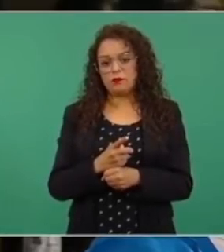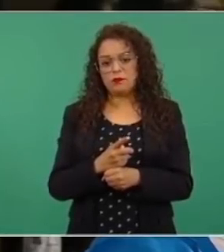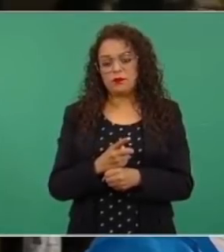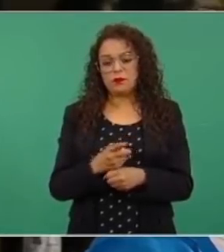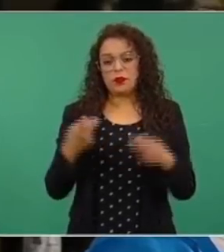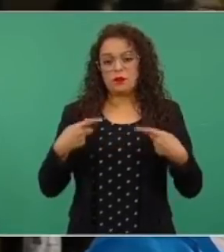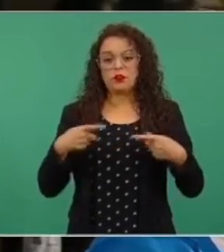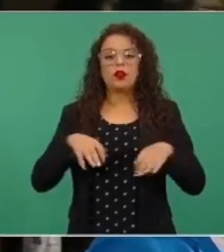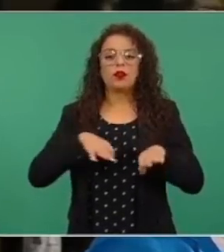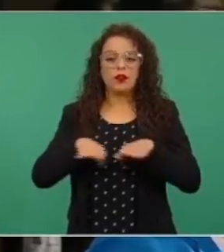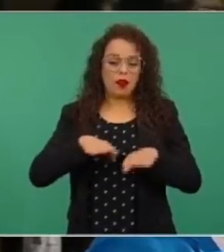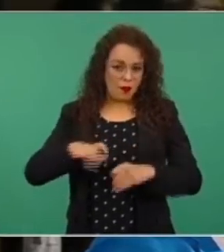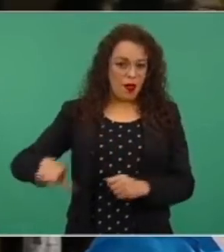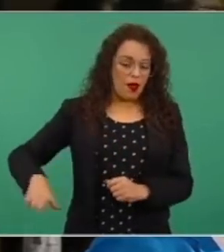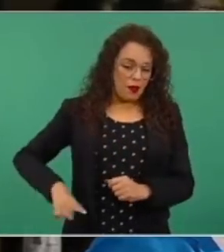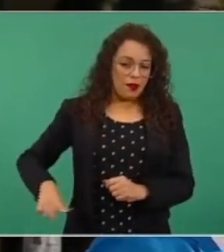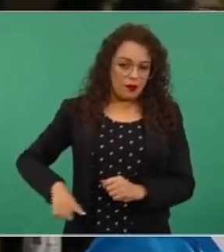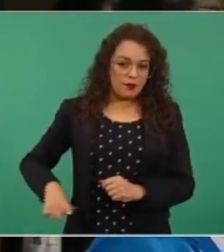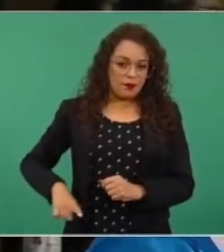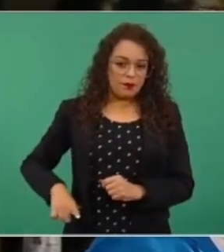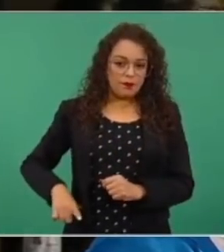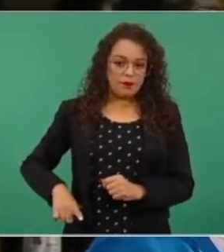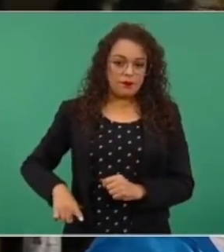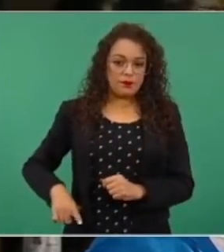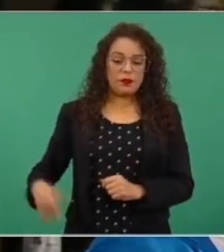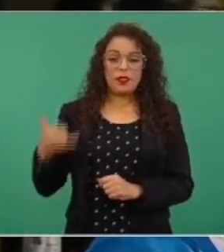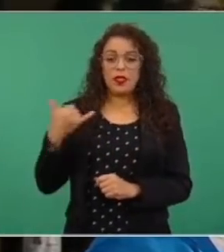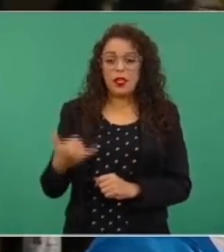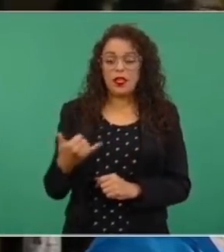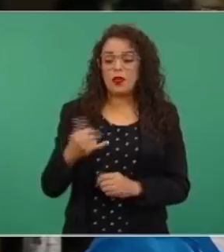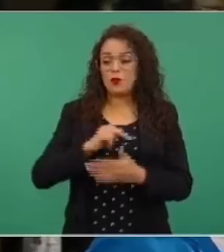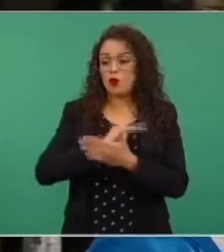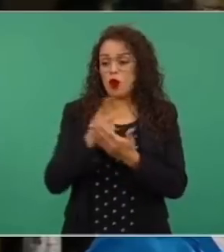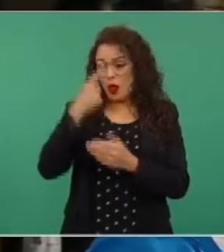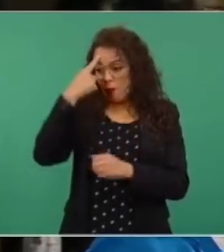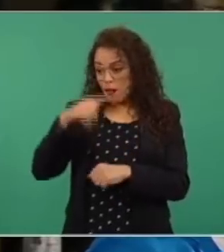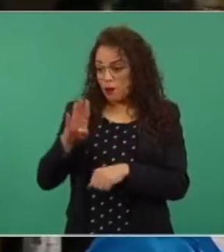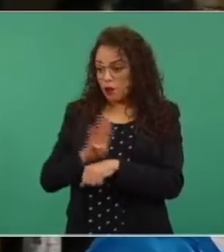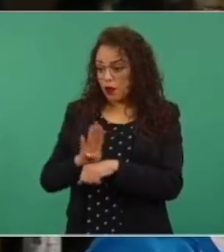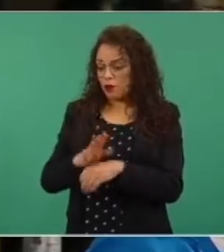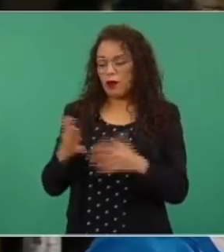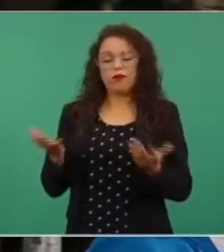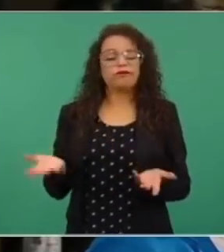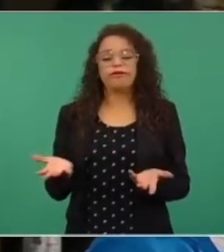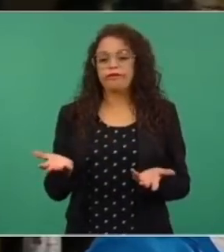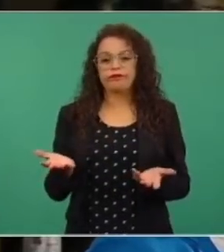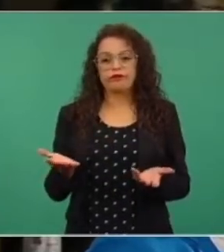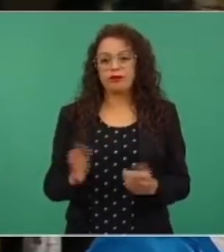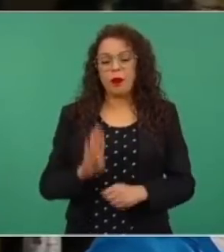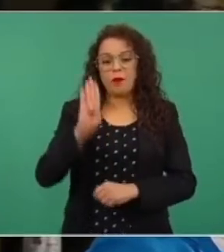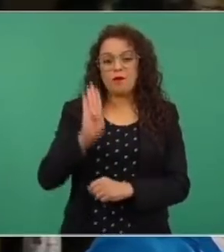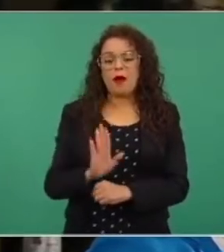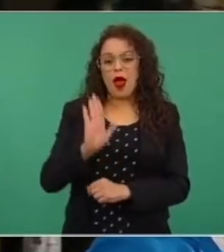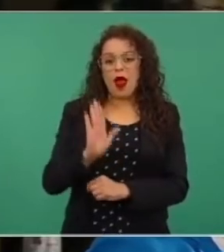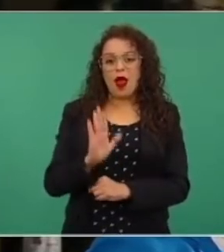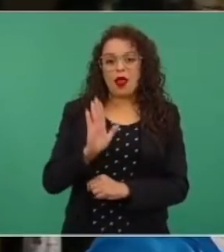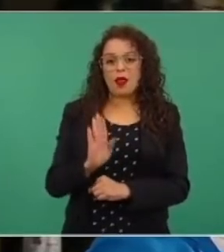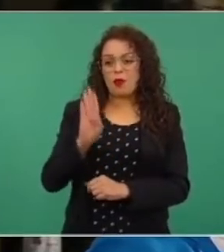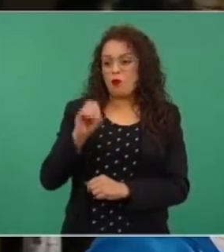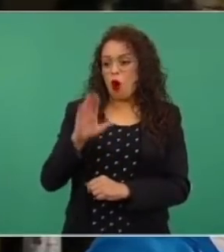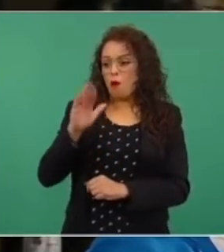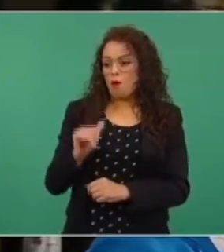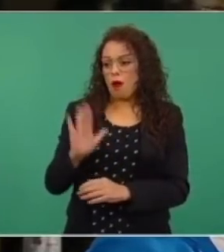del gobierno, y los programas ni se diga, es decir, hay también bombas de tiempo ahí, que en cualquier momento